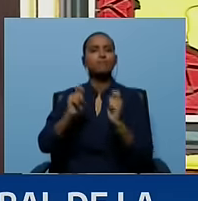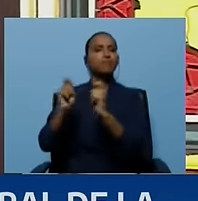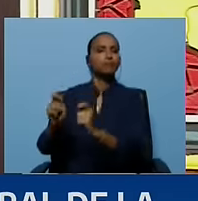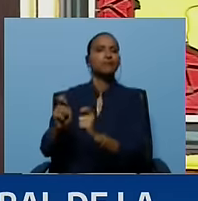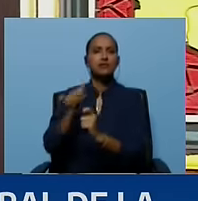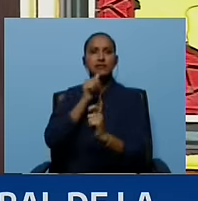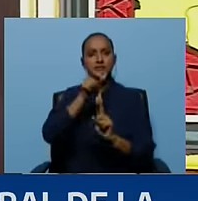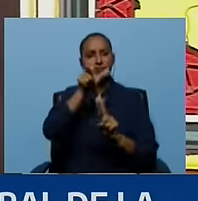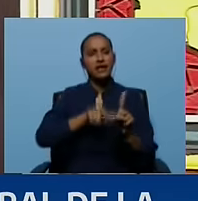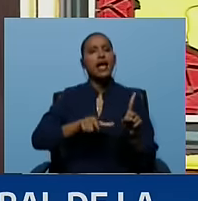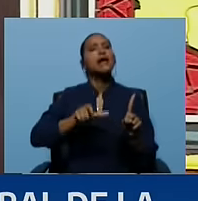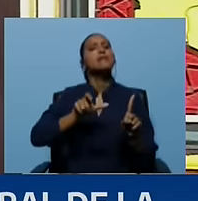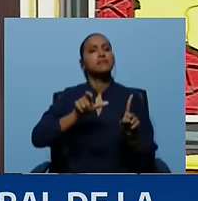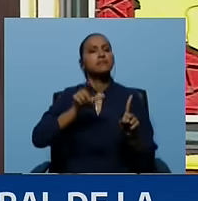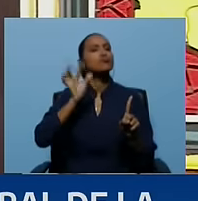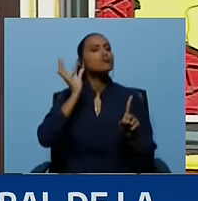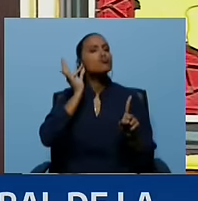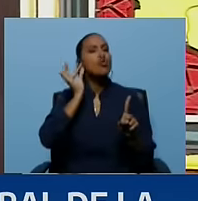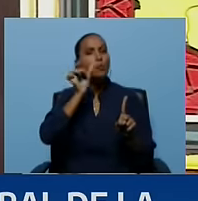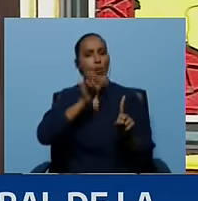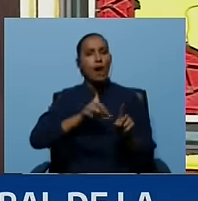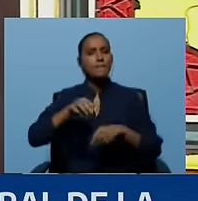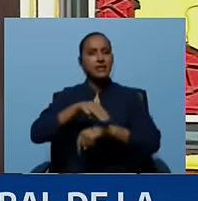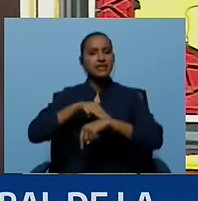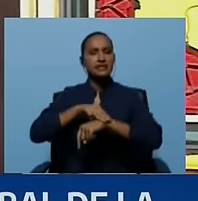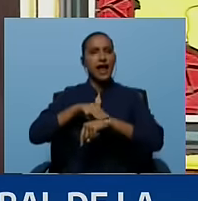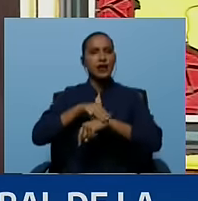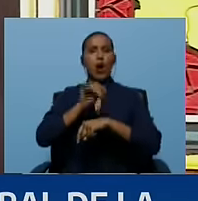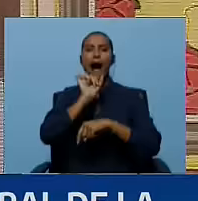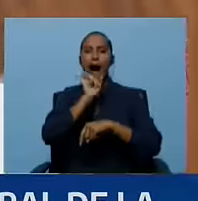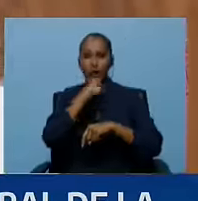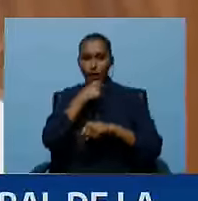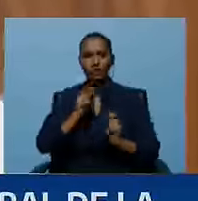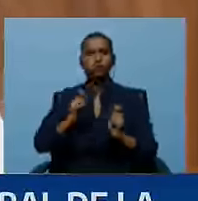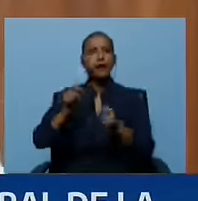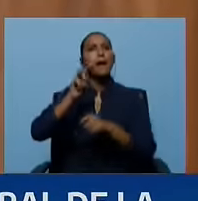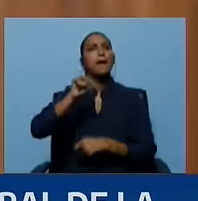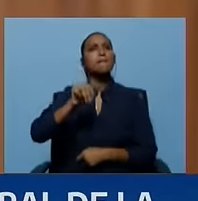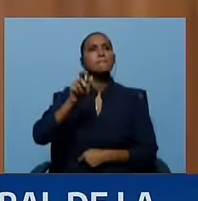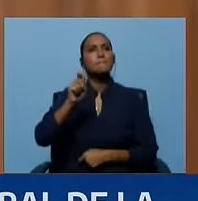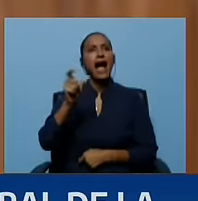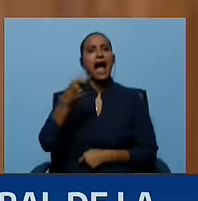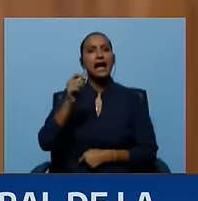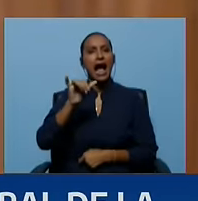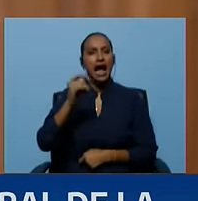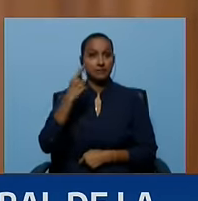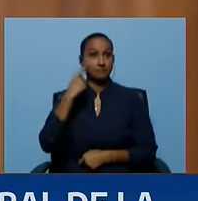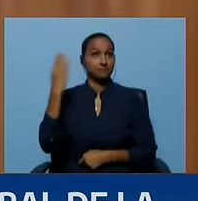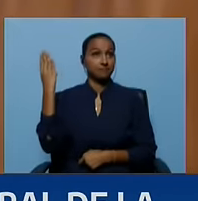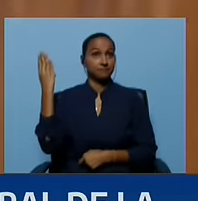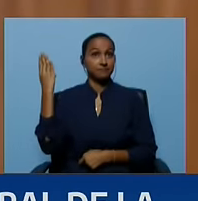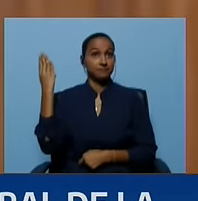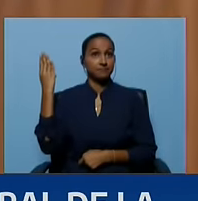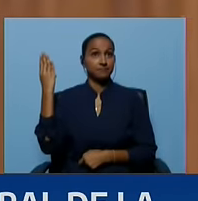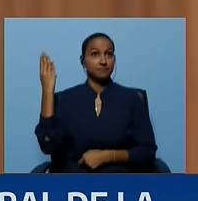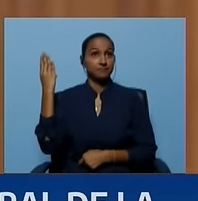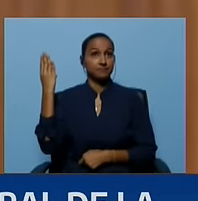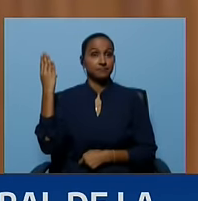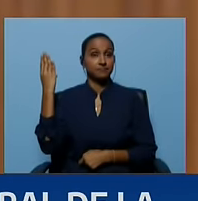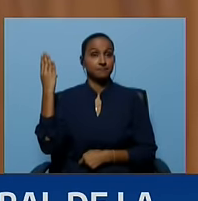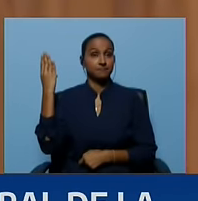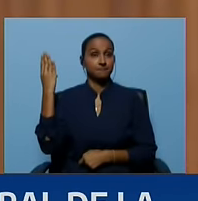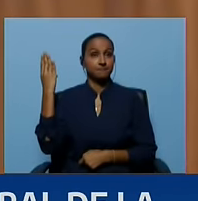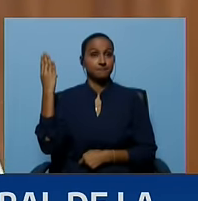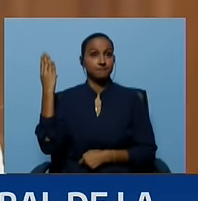Magali Viña asumirá el Ministerio de Abuelos y Abuelas. Magali, que ha construido los movimientos de